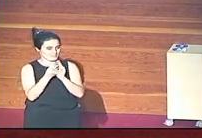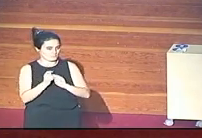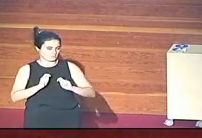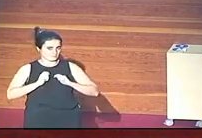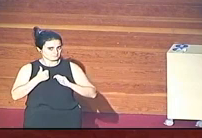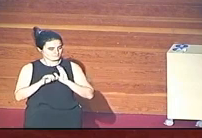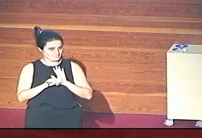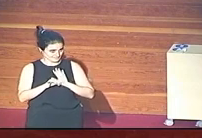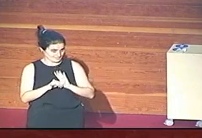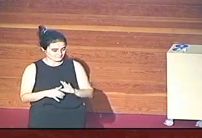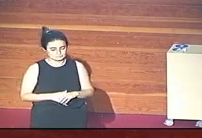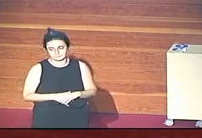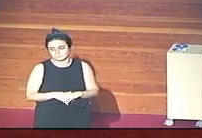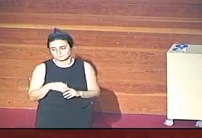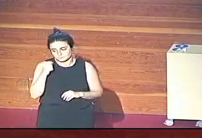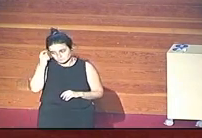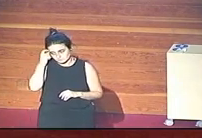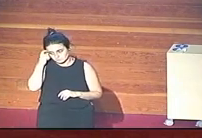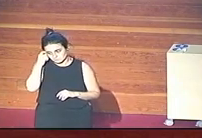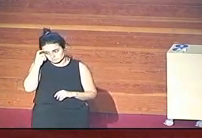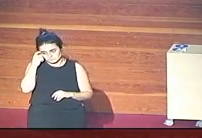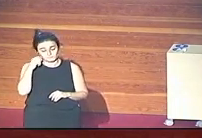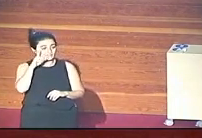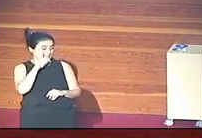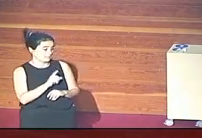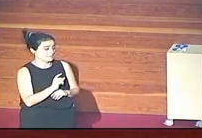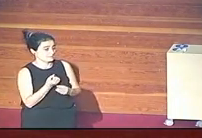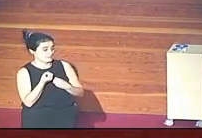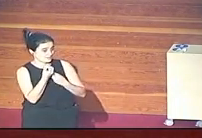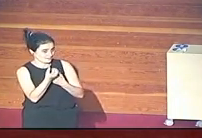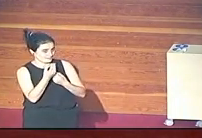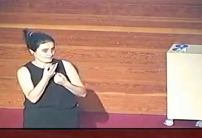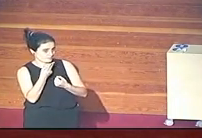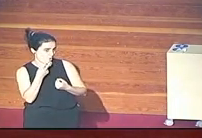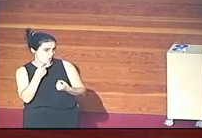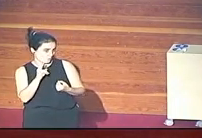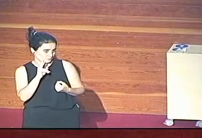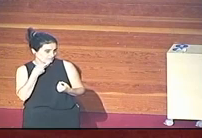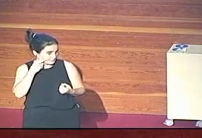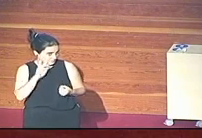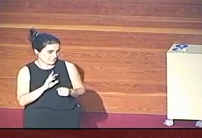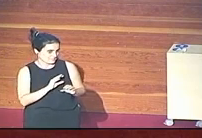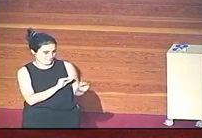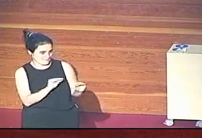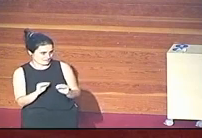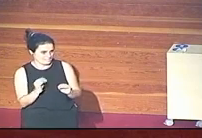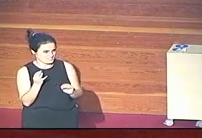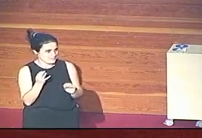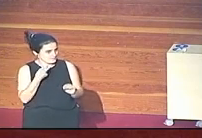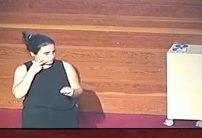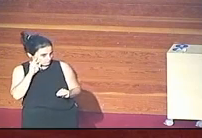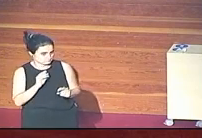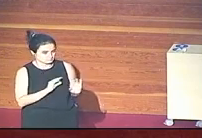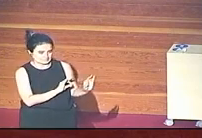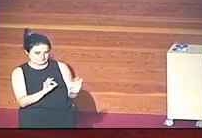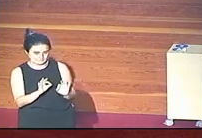más cercano y la información especializada para mí es fundamental que en las redacciones haya periodistas especializados que